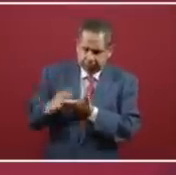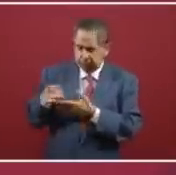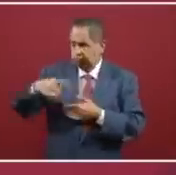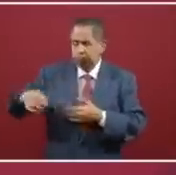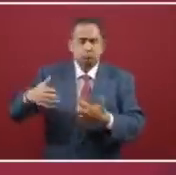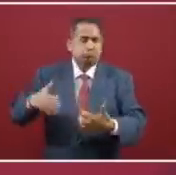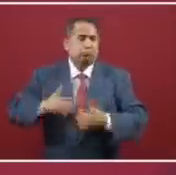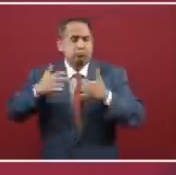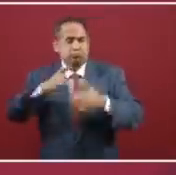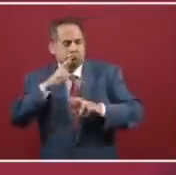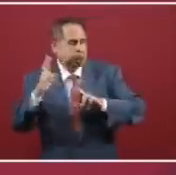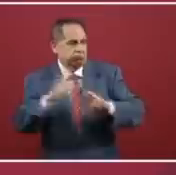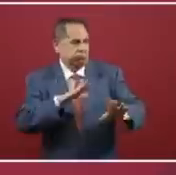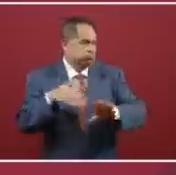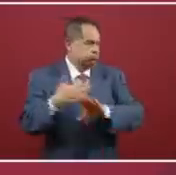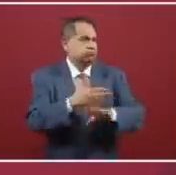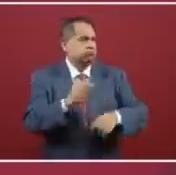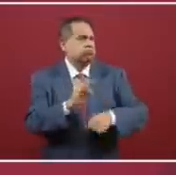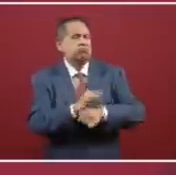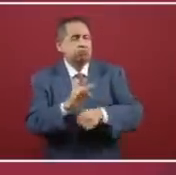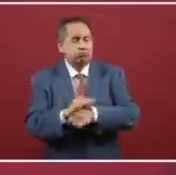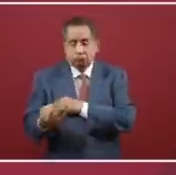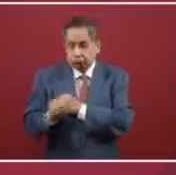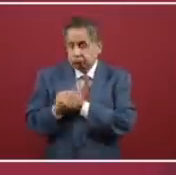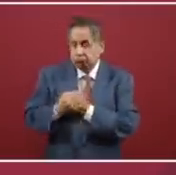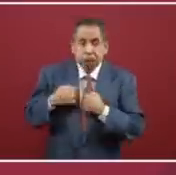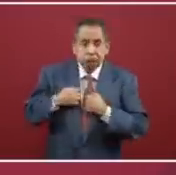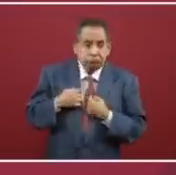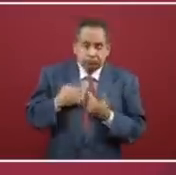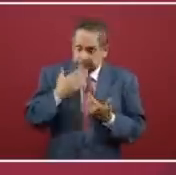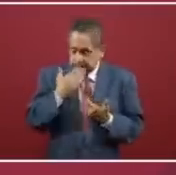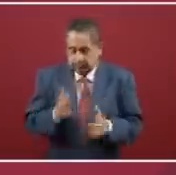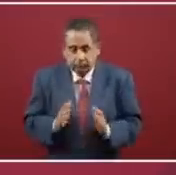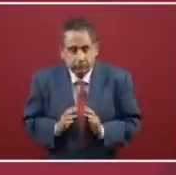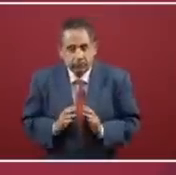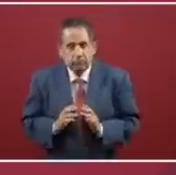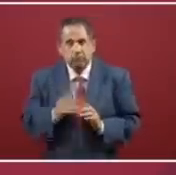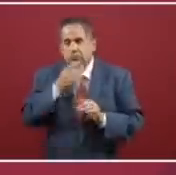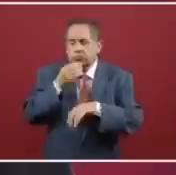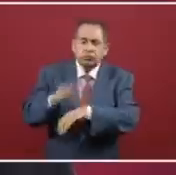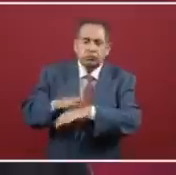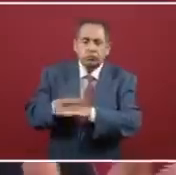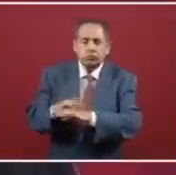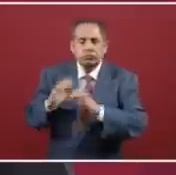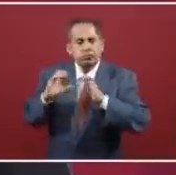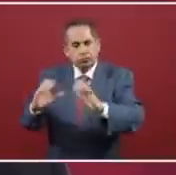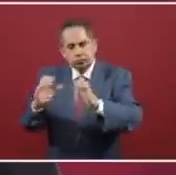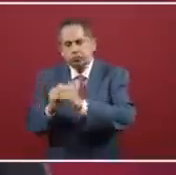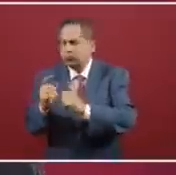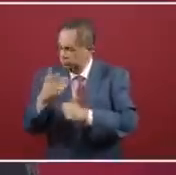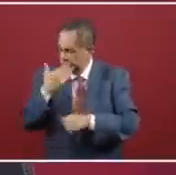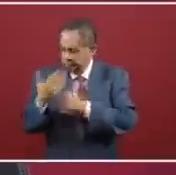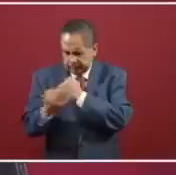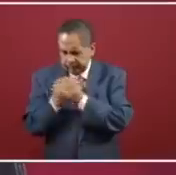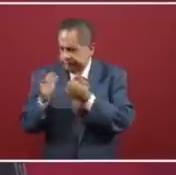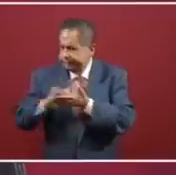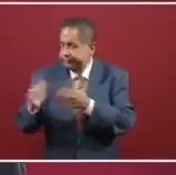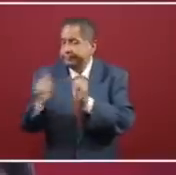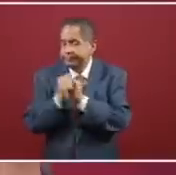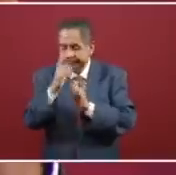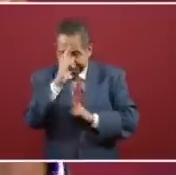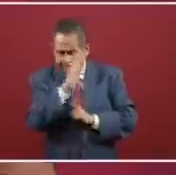movimiento nos defienden y yo siempre lo único que les pido es que se haga con respeto